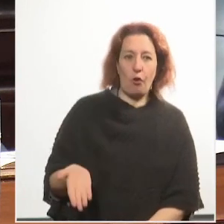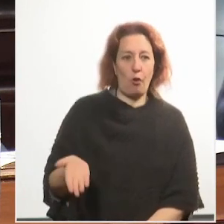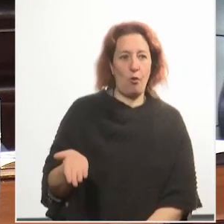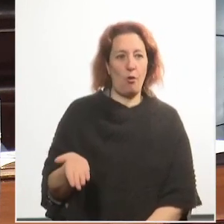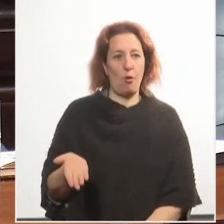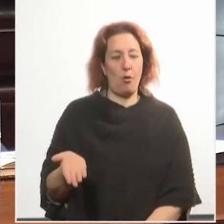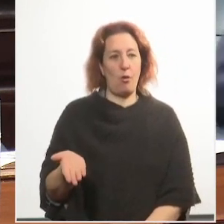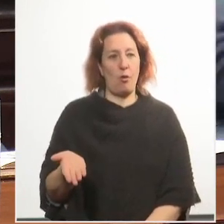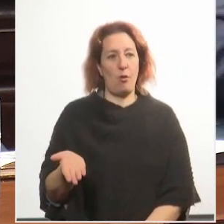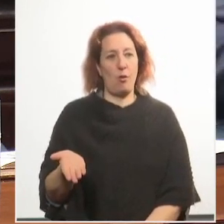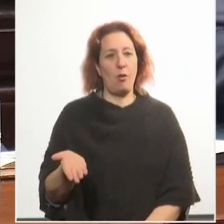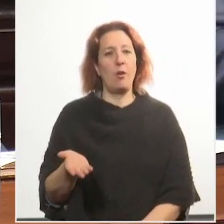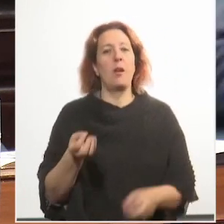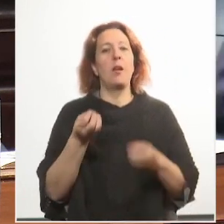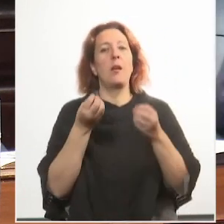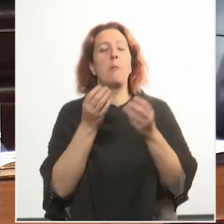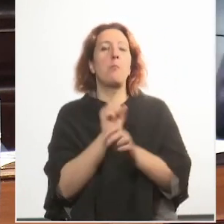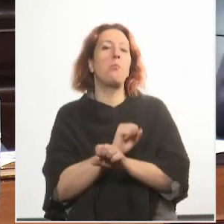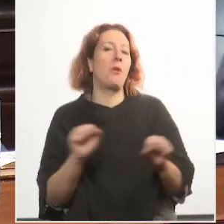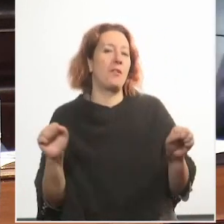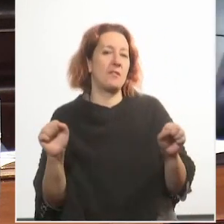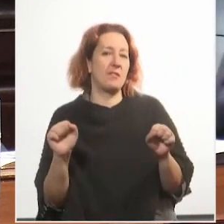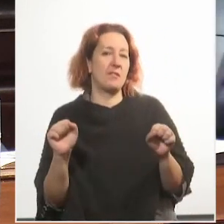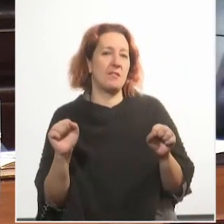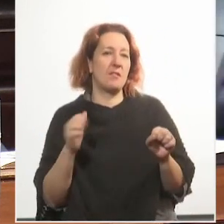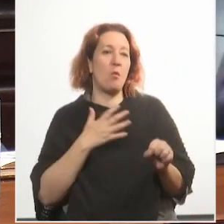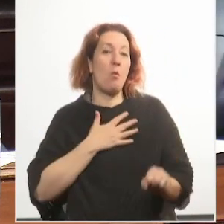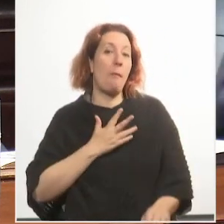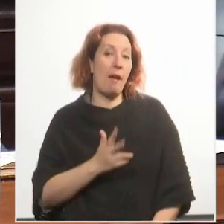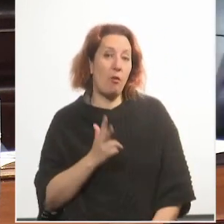como un ejemplo de lo que puede el ser humano